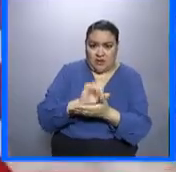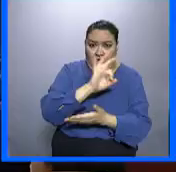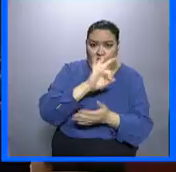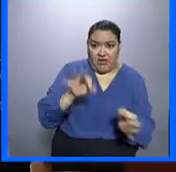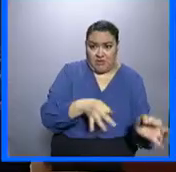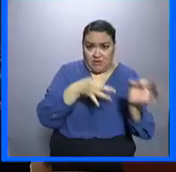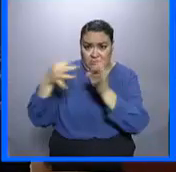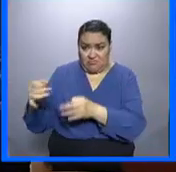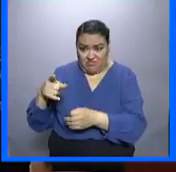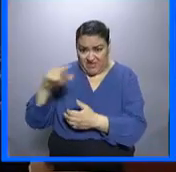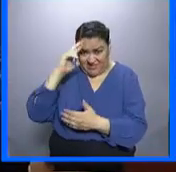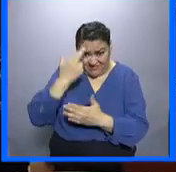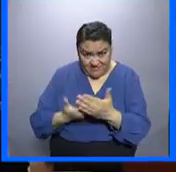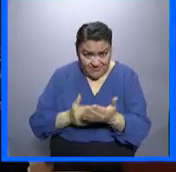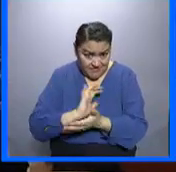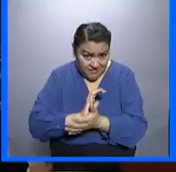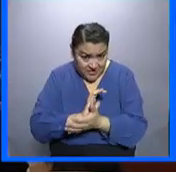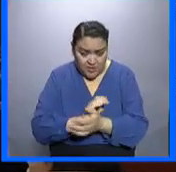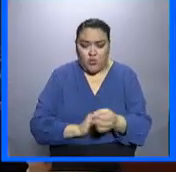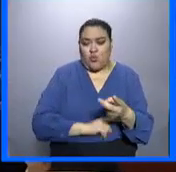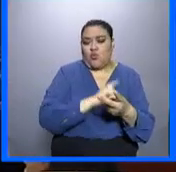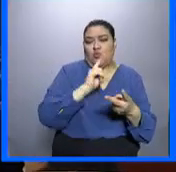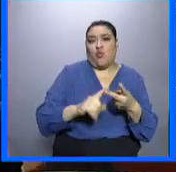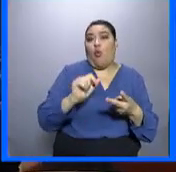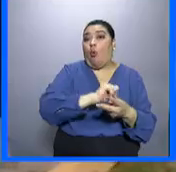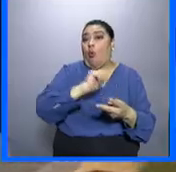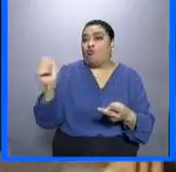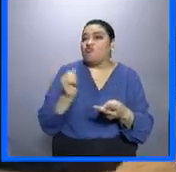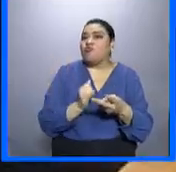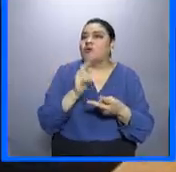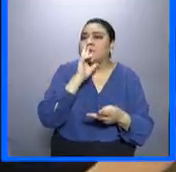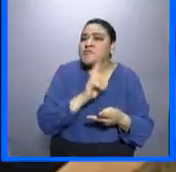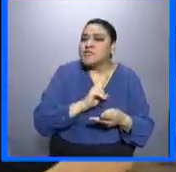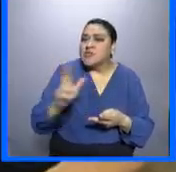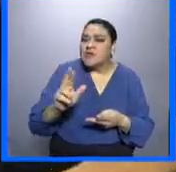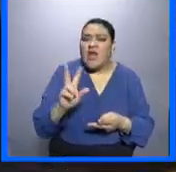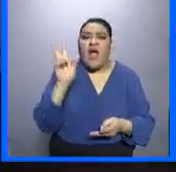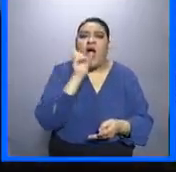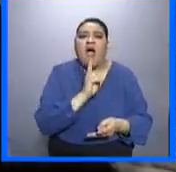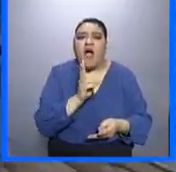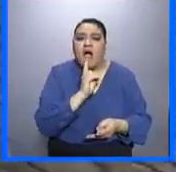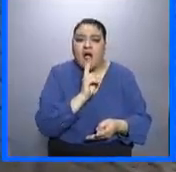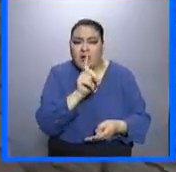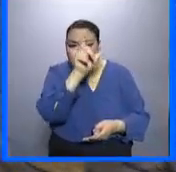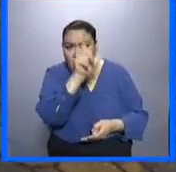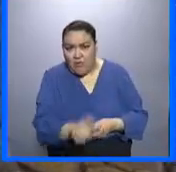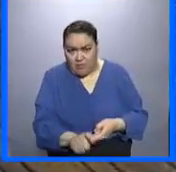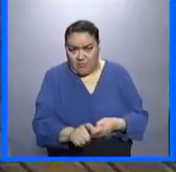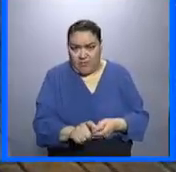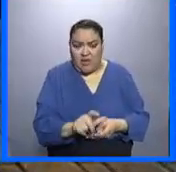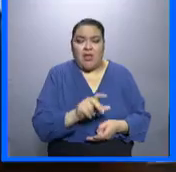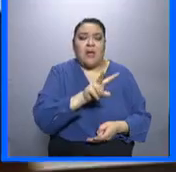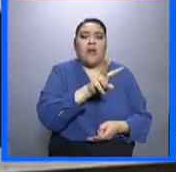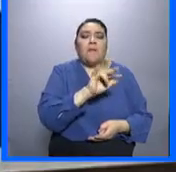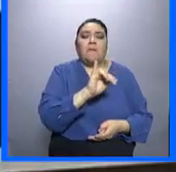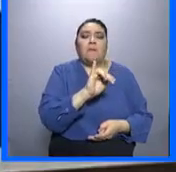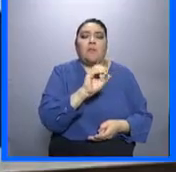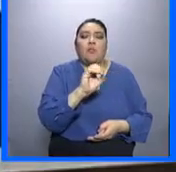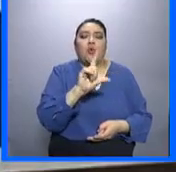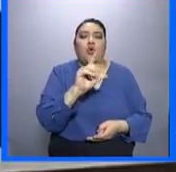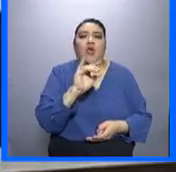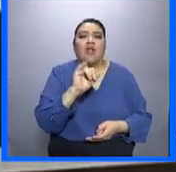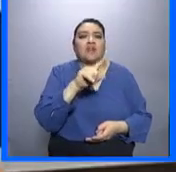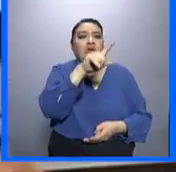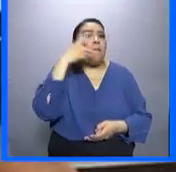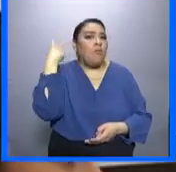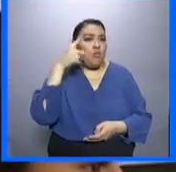extemporáneas. Hay otro amparo por el que ministras y ministros resolverían si es válida la descripción del delito de violación equiparada en el Código Penal de